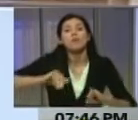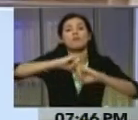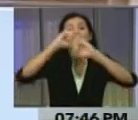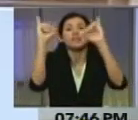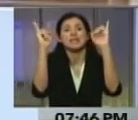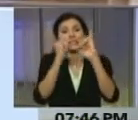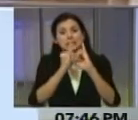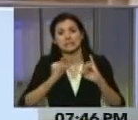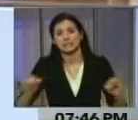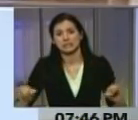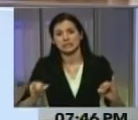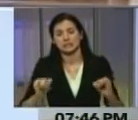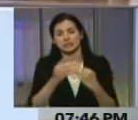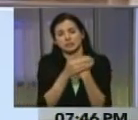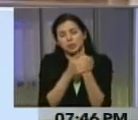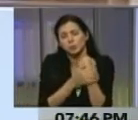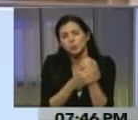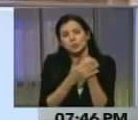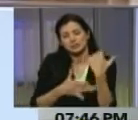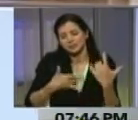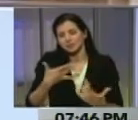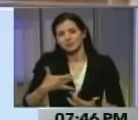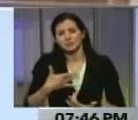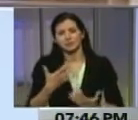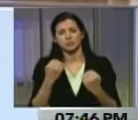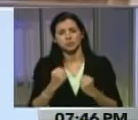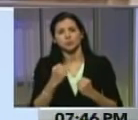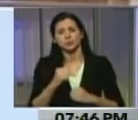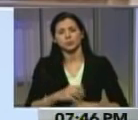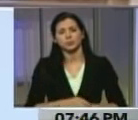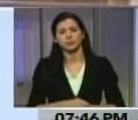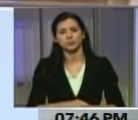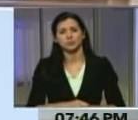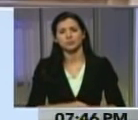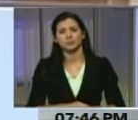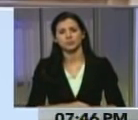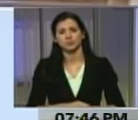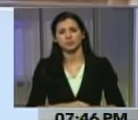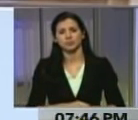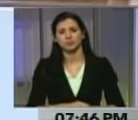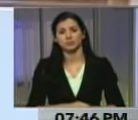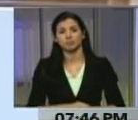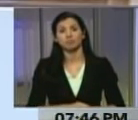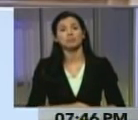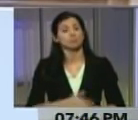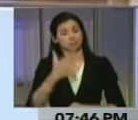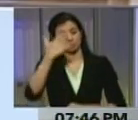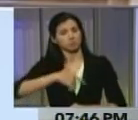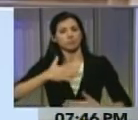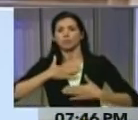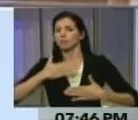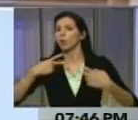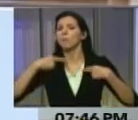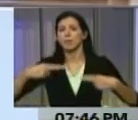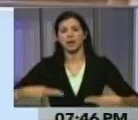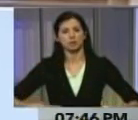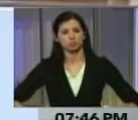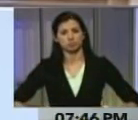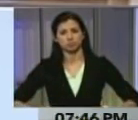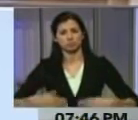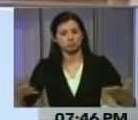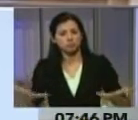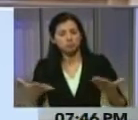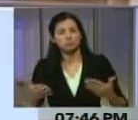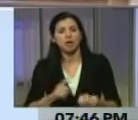el derecho a la ternura, a sentir profundamente que somos seres humanos, reivindicar